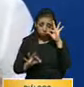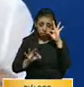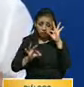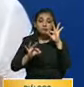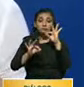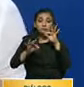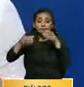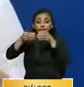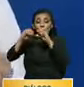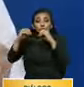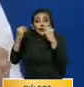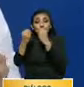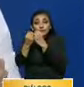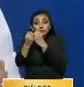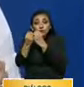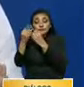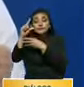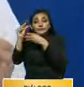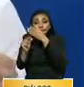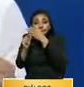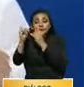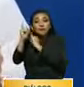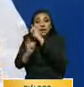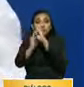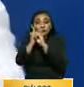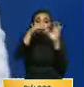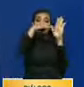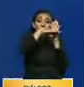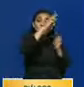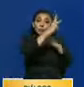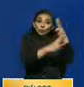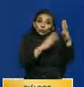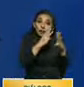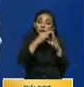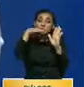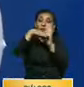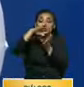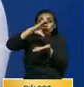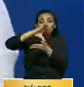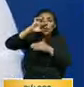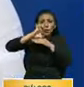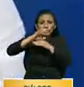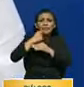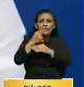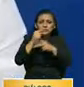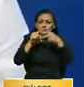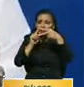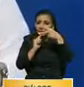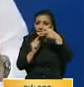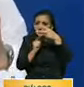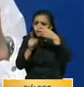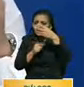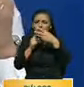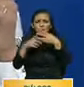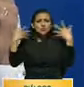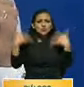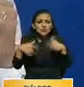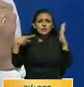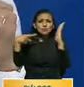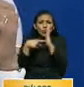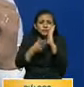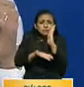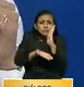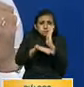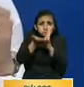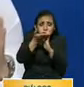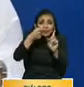Monetario Internacional, el Banco Mundial e incluso el Banco Central del Ecuador. Hay una excesiva presión fiscal que se manifiesta